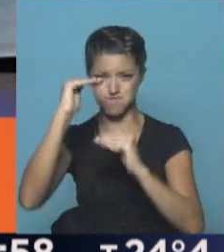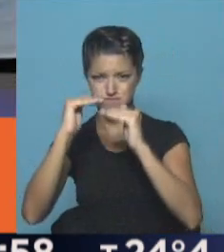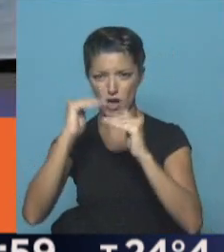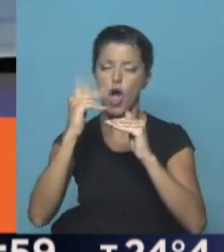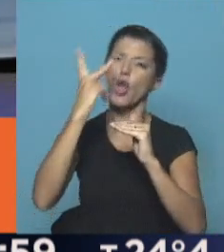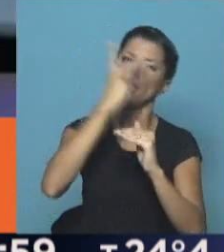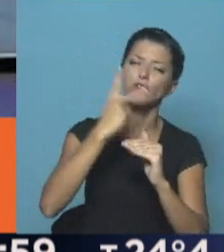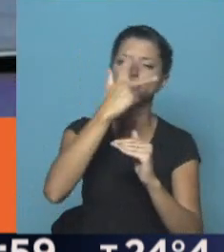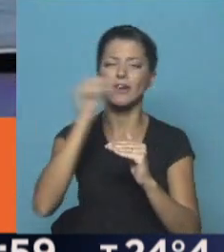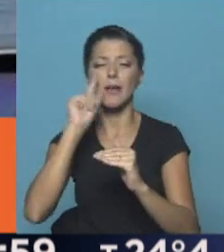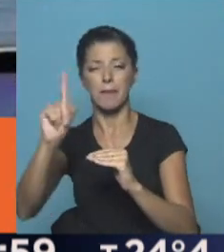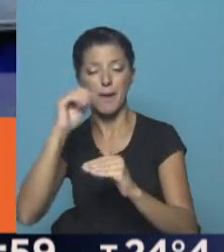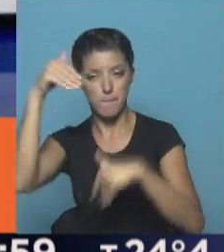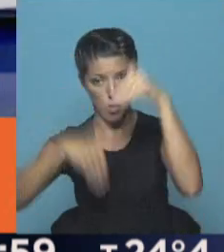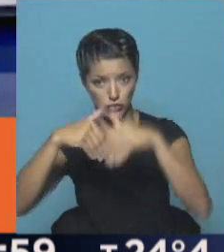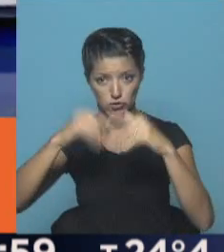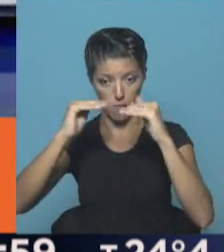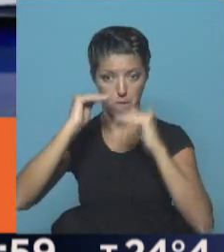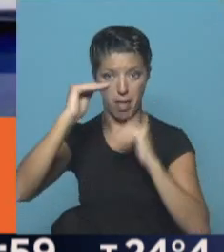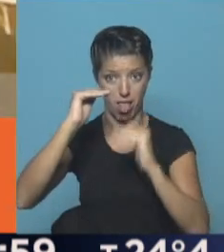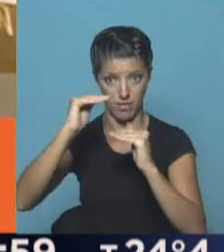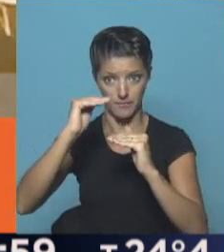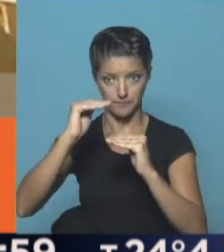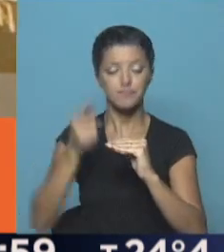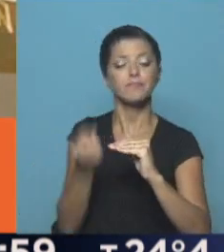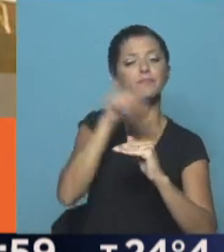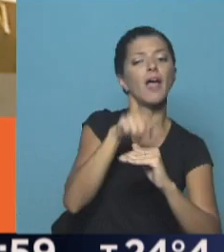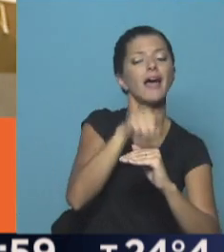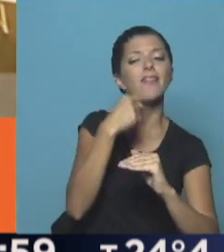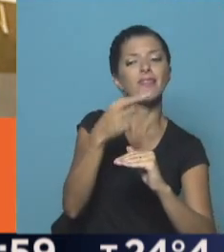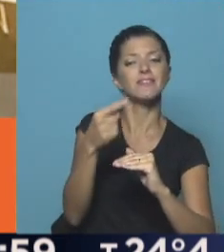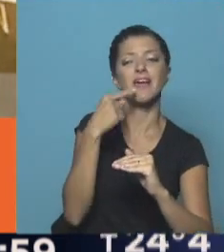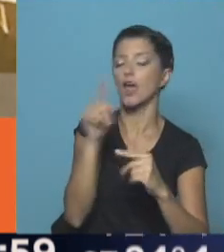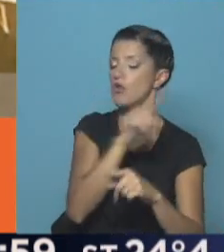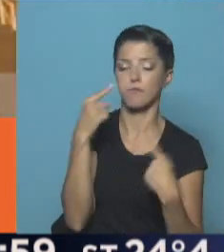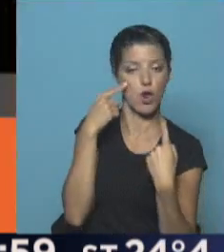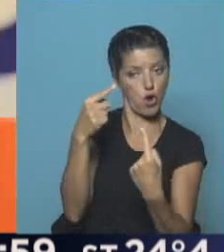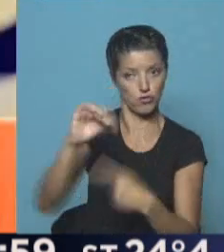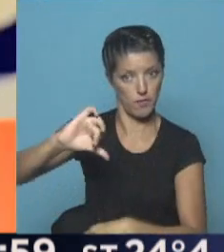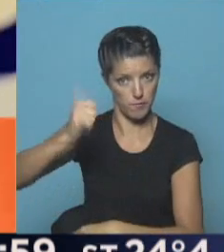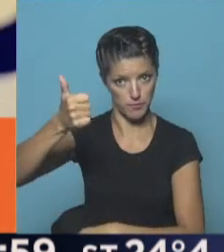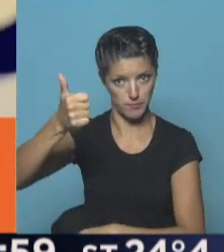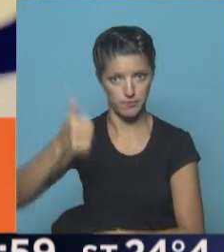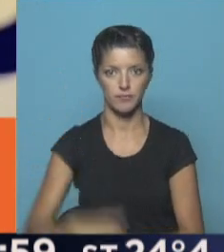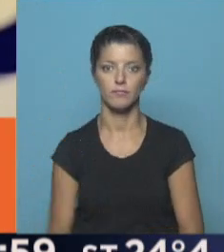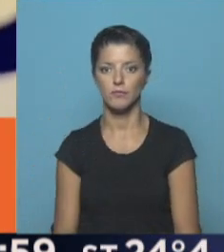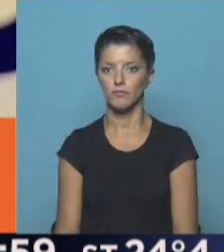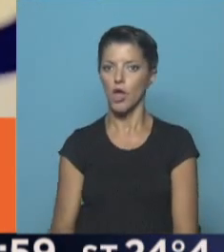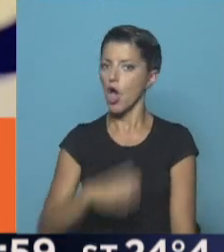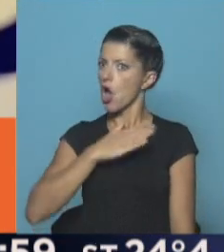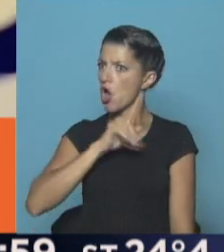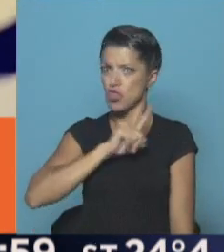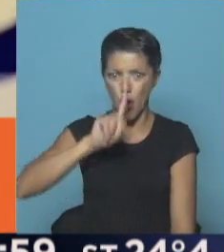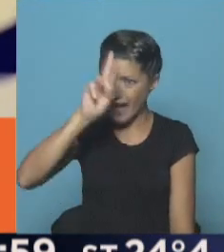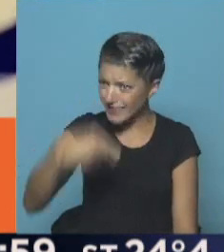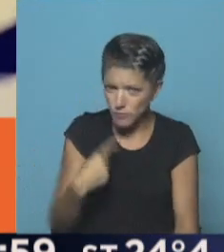de 230.000 votos que el candidato de la Alianza por el Cambio se niega a aceptar. No